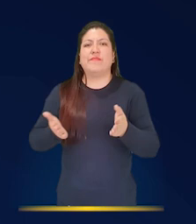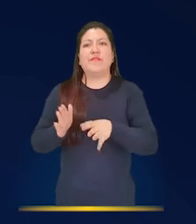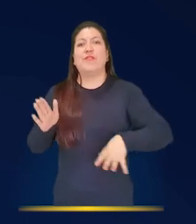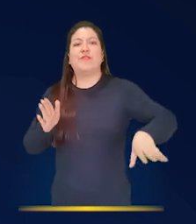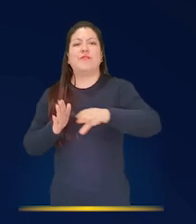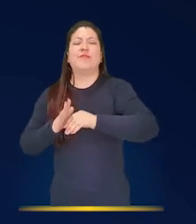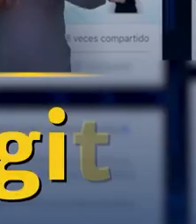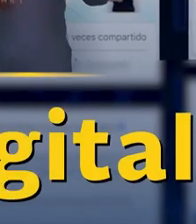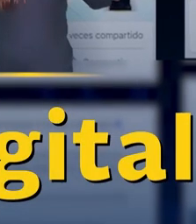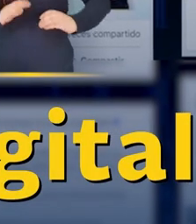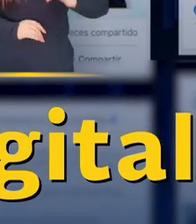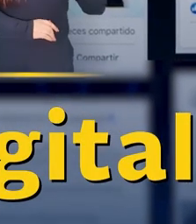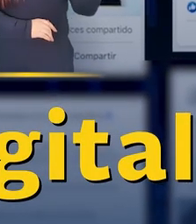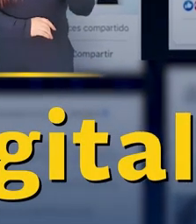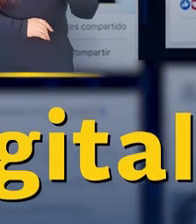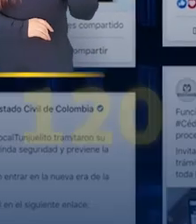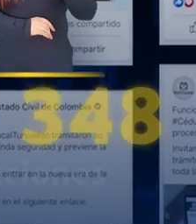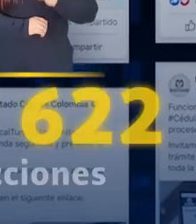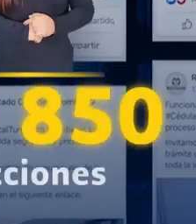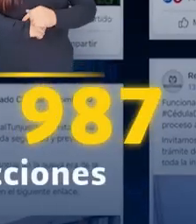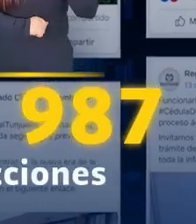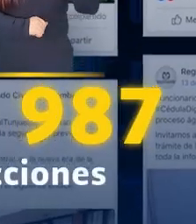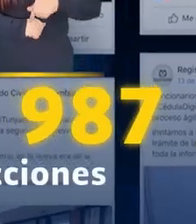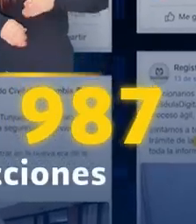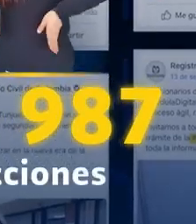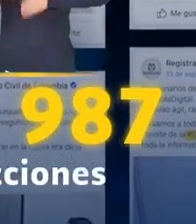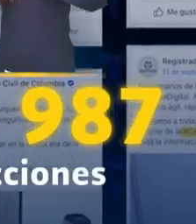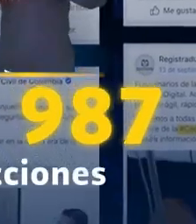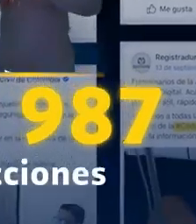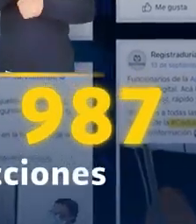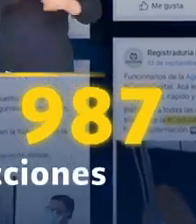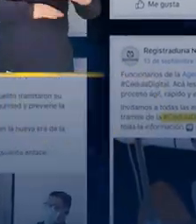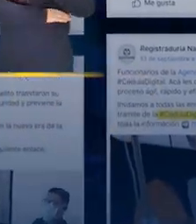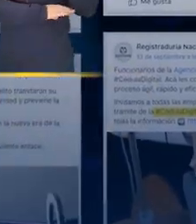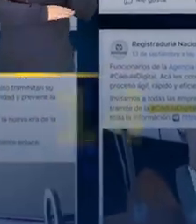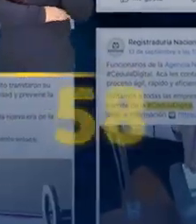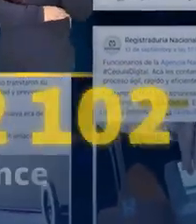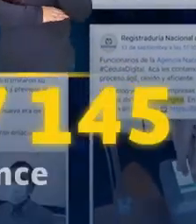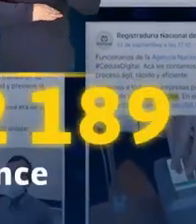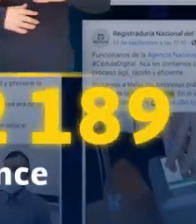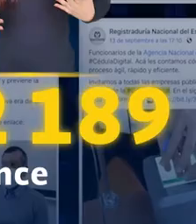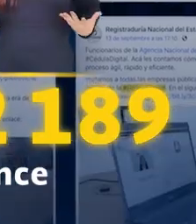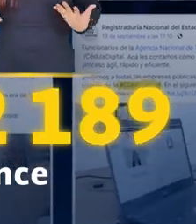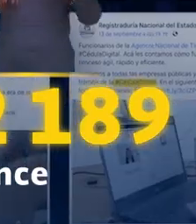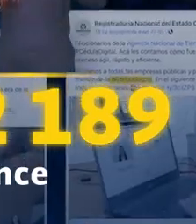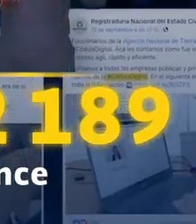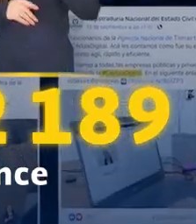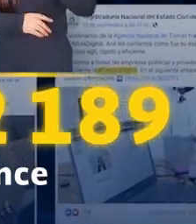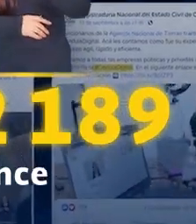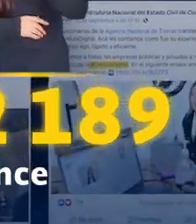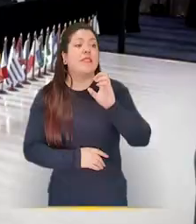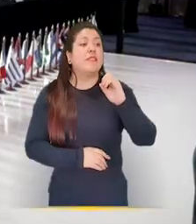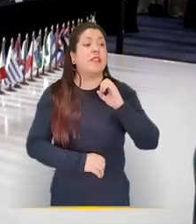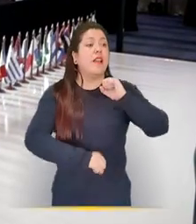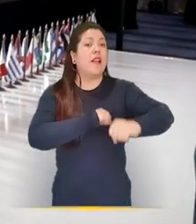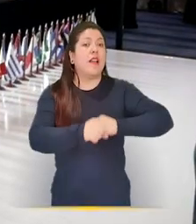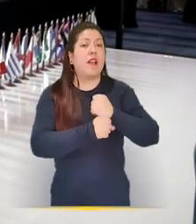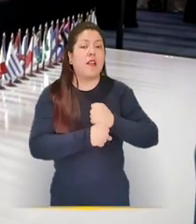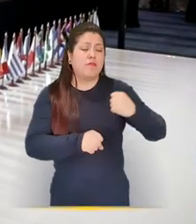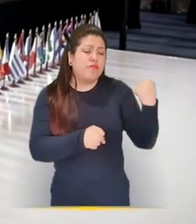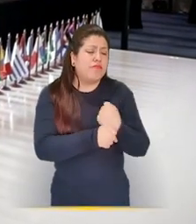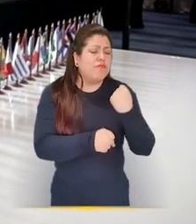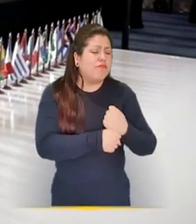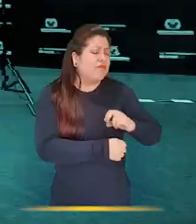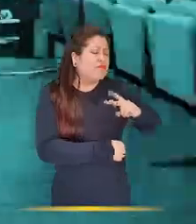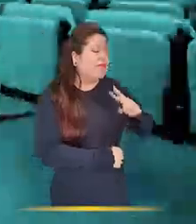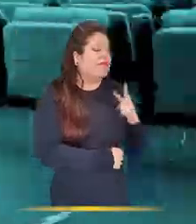los servicios ciudadanos digitales. Es por eso que en la Registraduría Nacional del Estado Civil celebramos estos 70